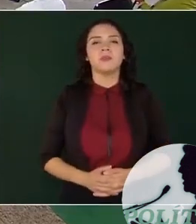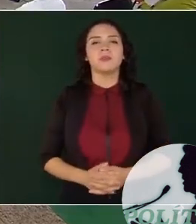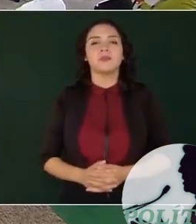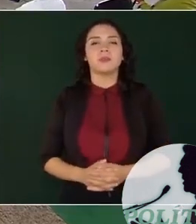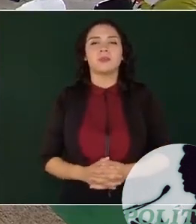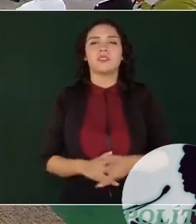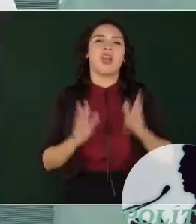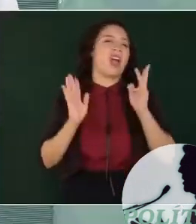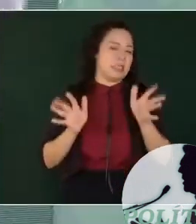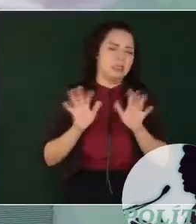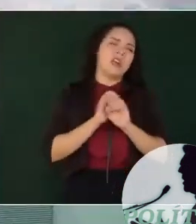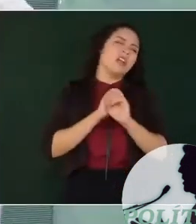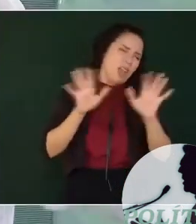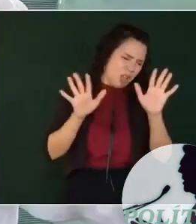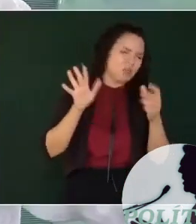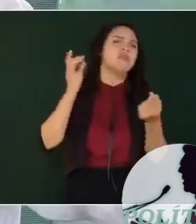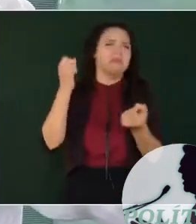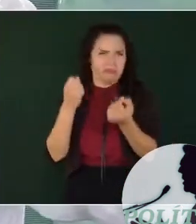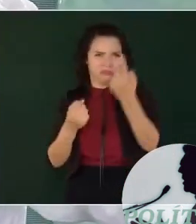con honrosas excepciones.